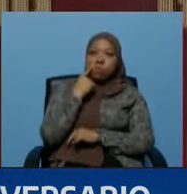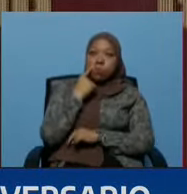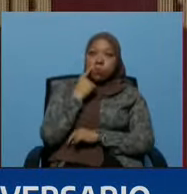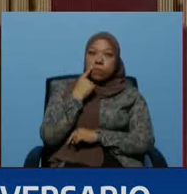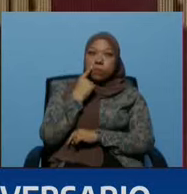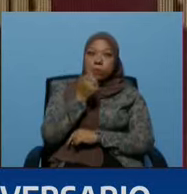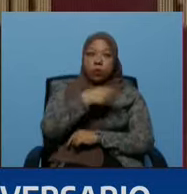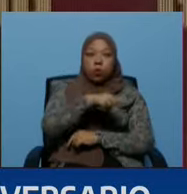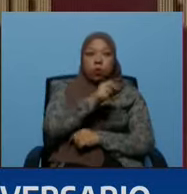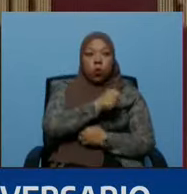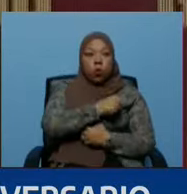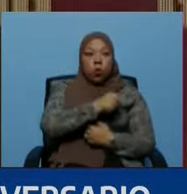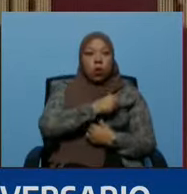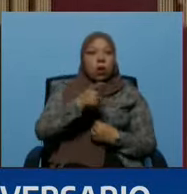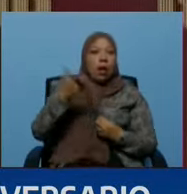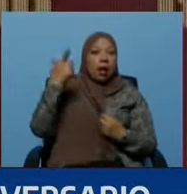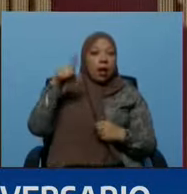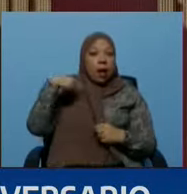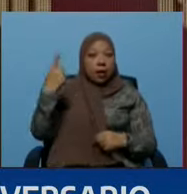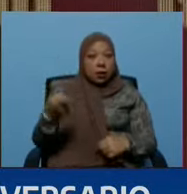Y vieron mis palabras ayer